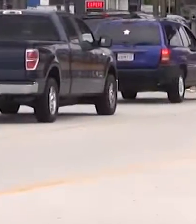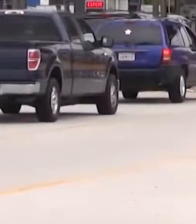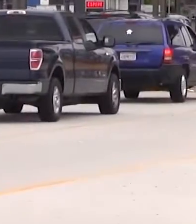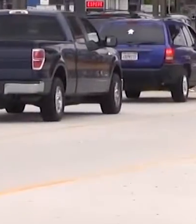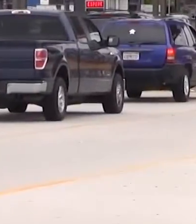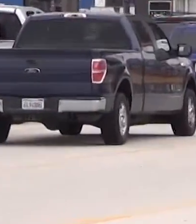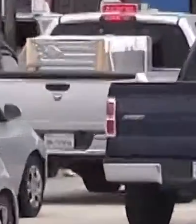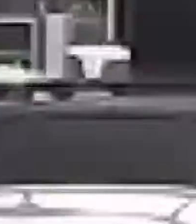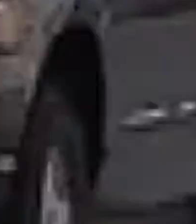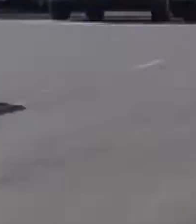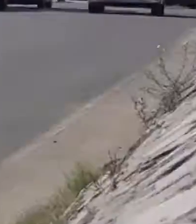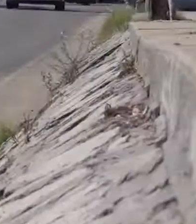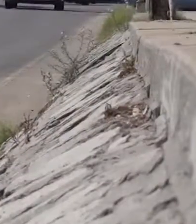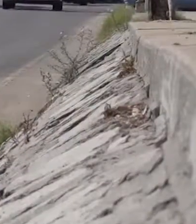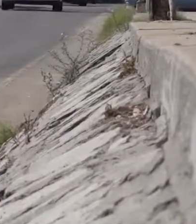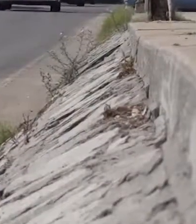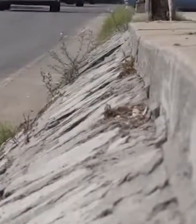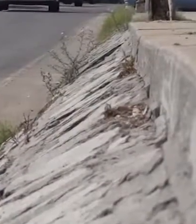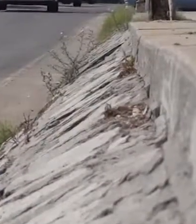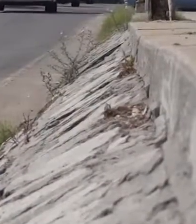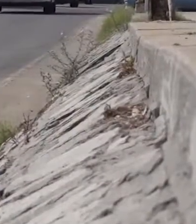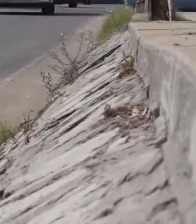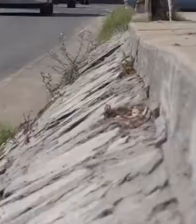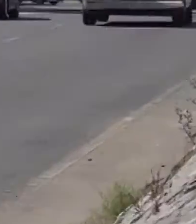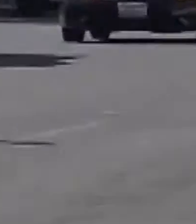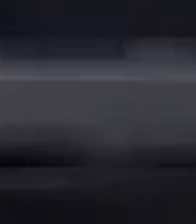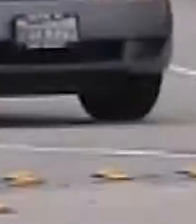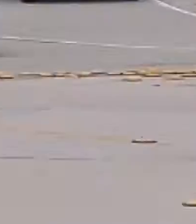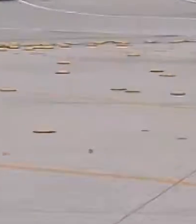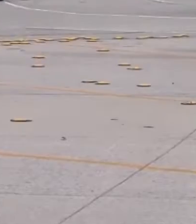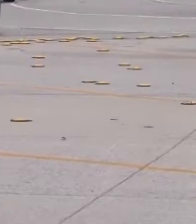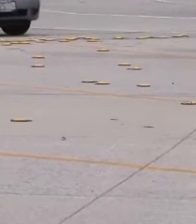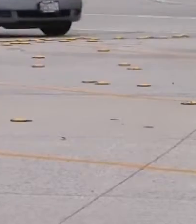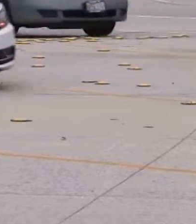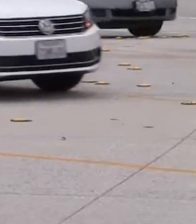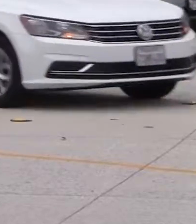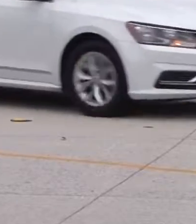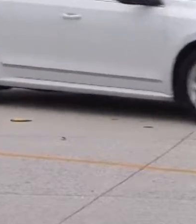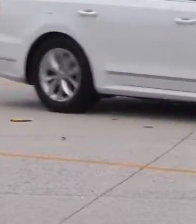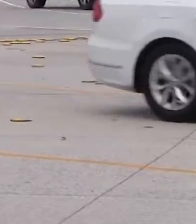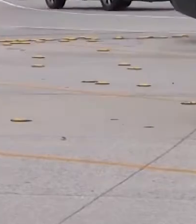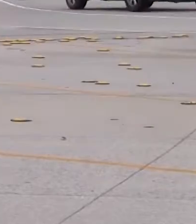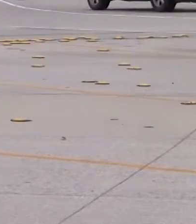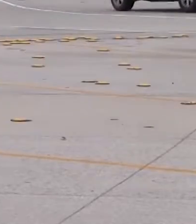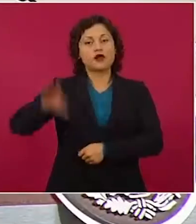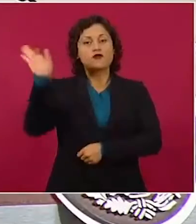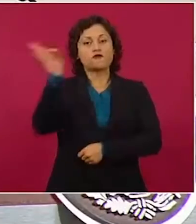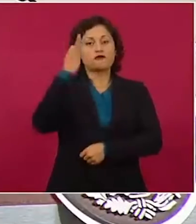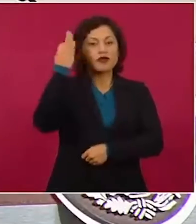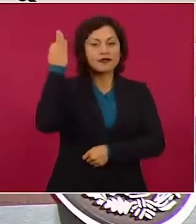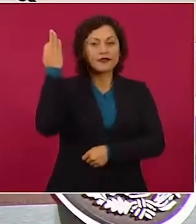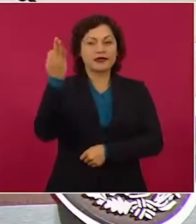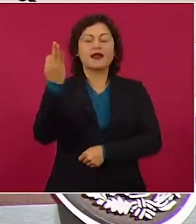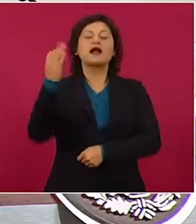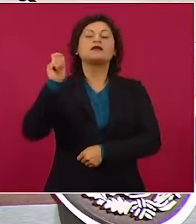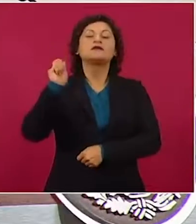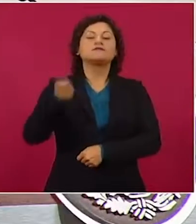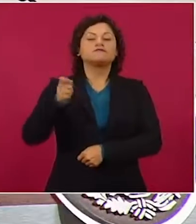estamos aquí para hacerles partícipes del esfuerzo que se realiza desde el gobierno federal para